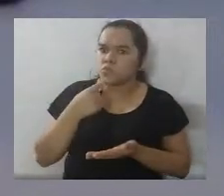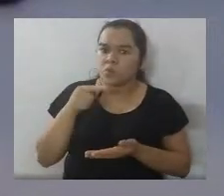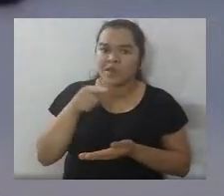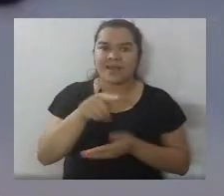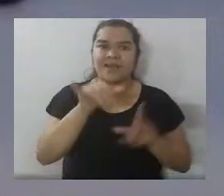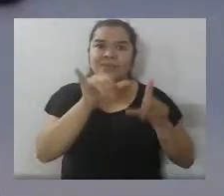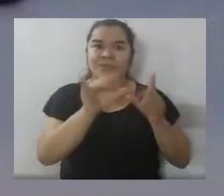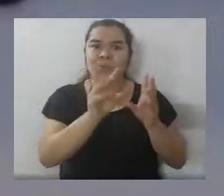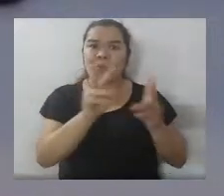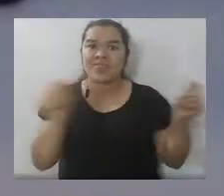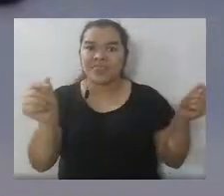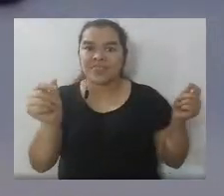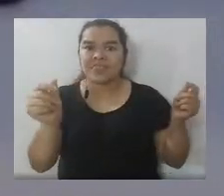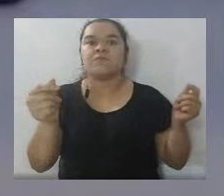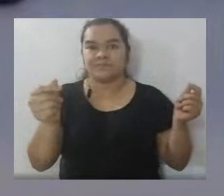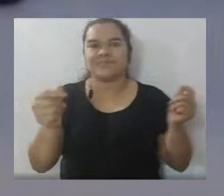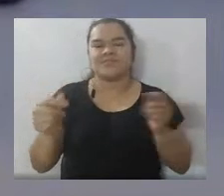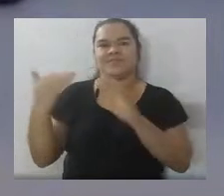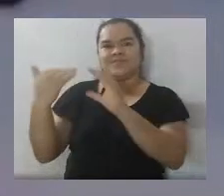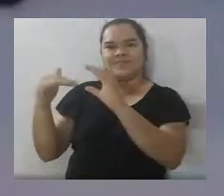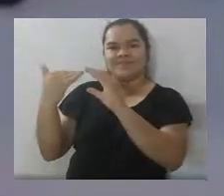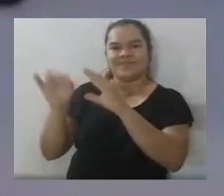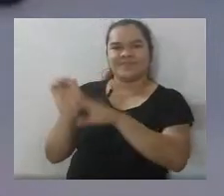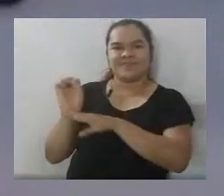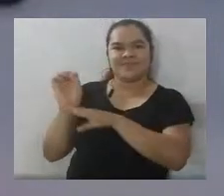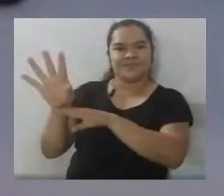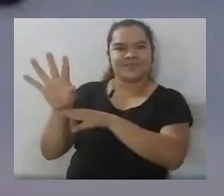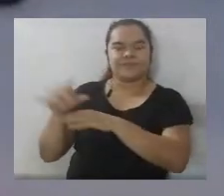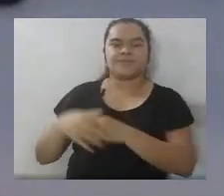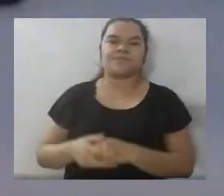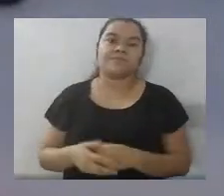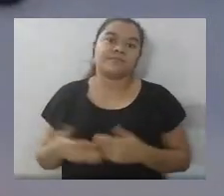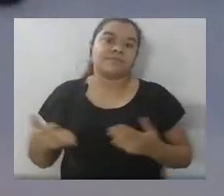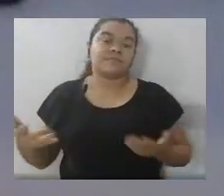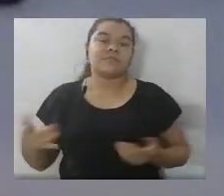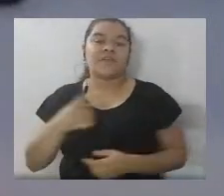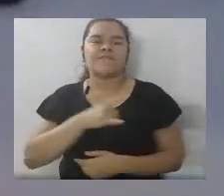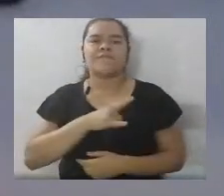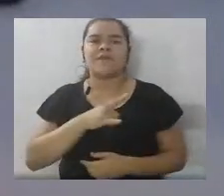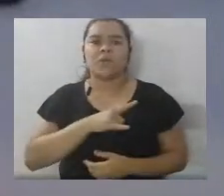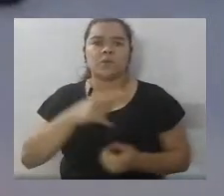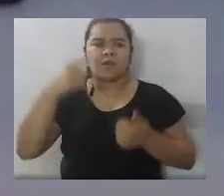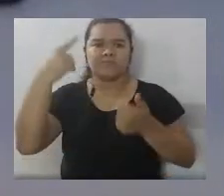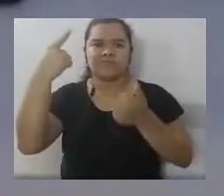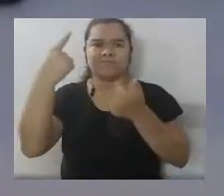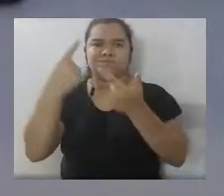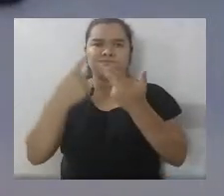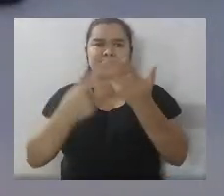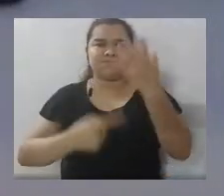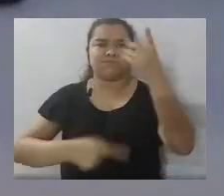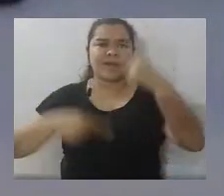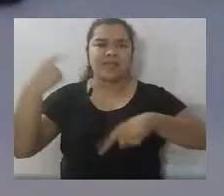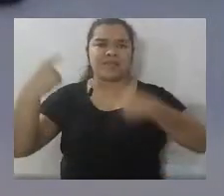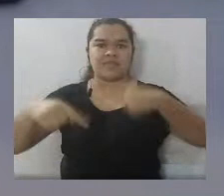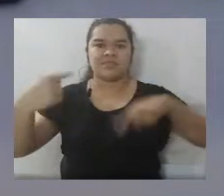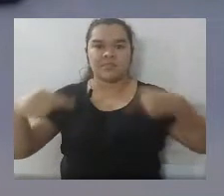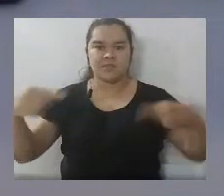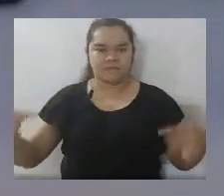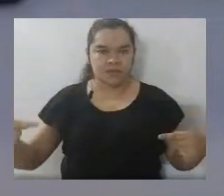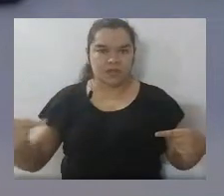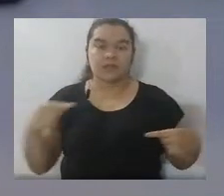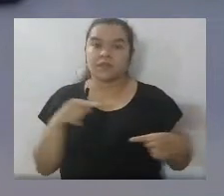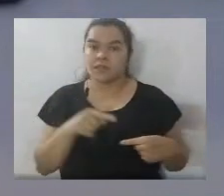consultas. Brevemente, bueno, nuestra facultad es muy amplia, es muy diversa, esa es una característica que creo